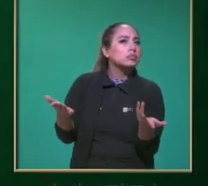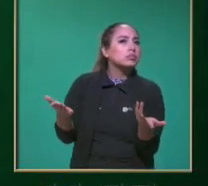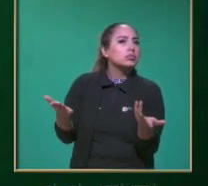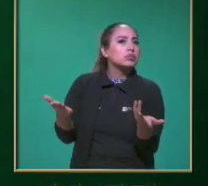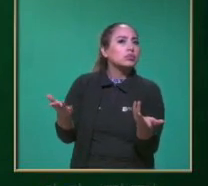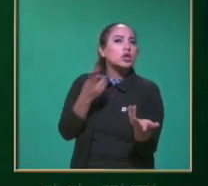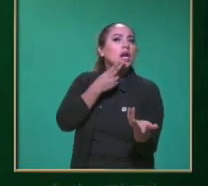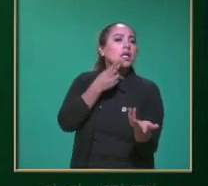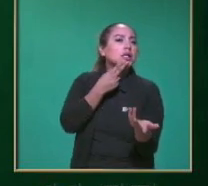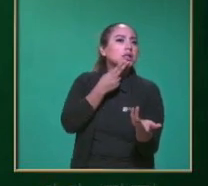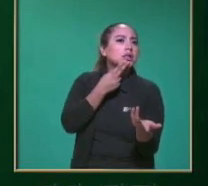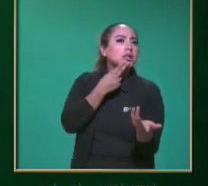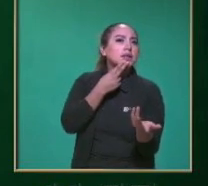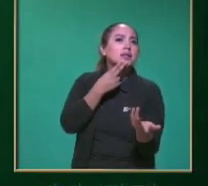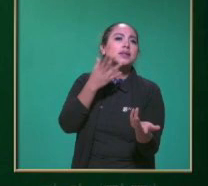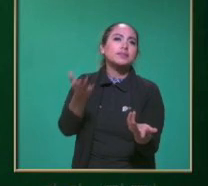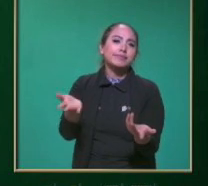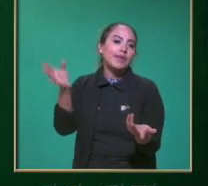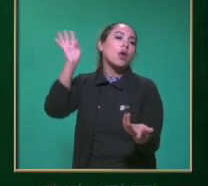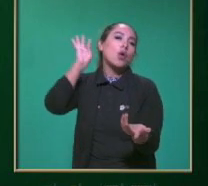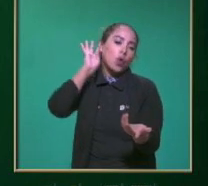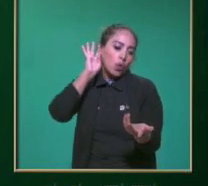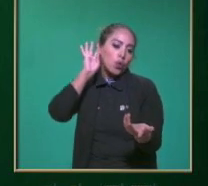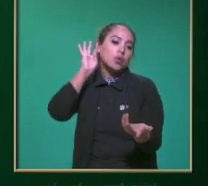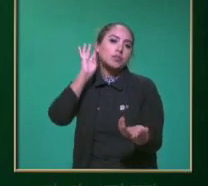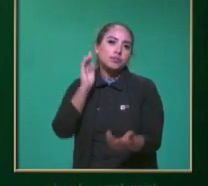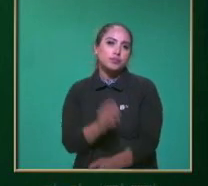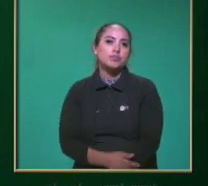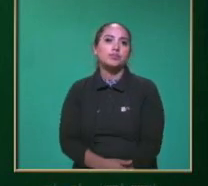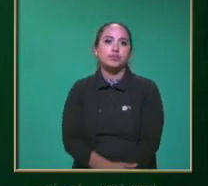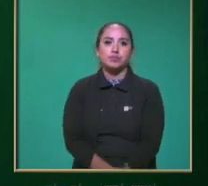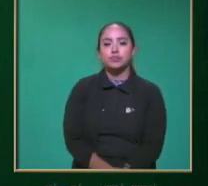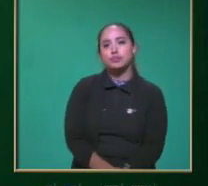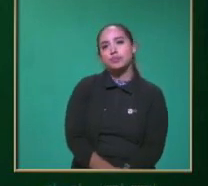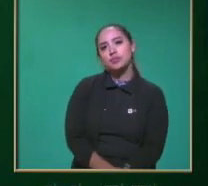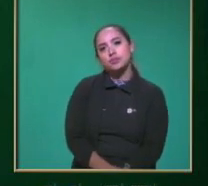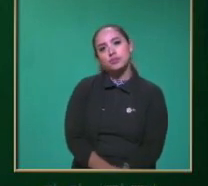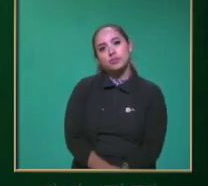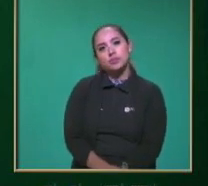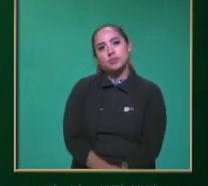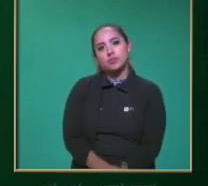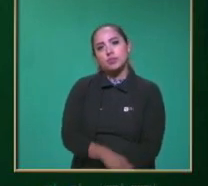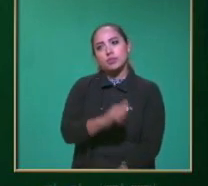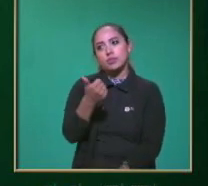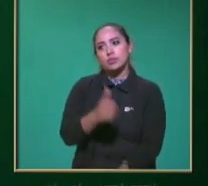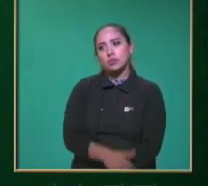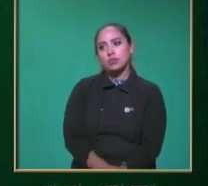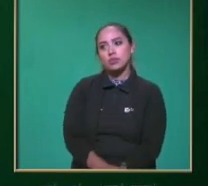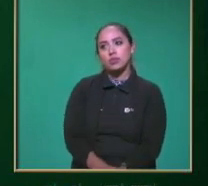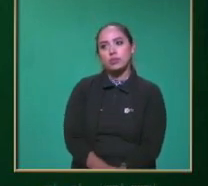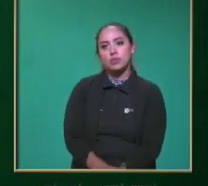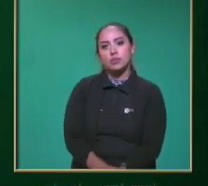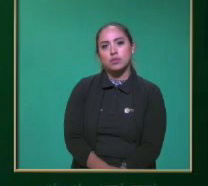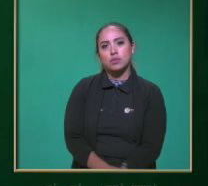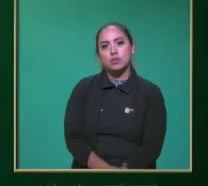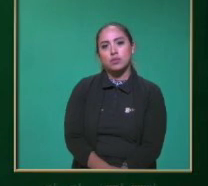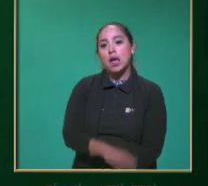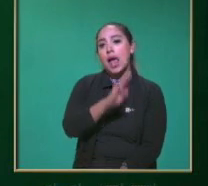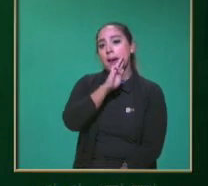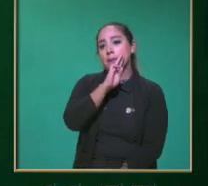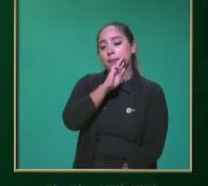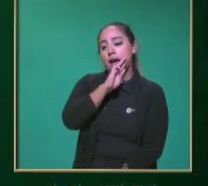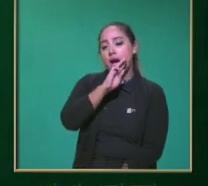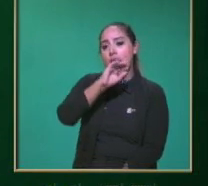Estamos utilizando el oído. El oído. La siguiente. Dice, la mamá de